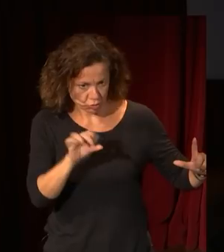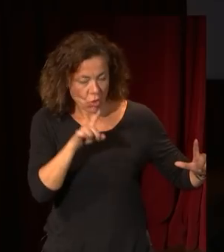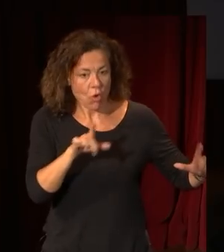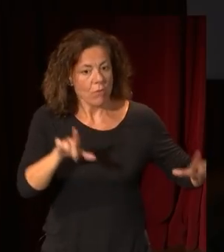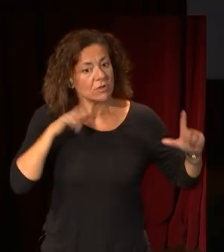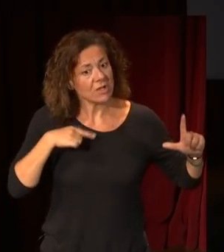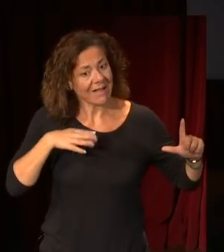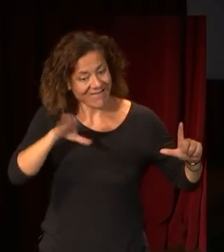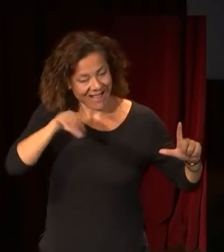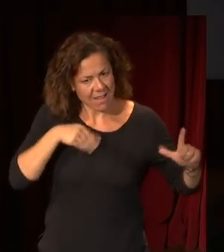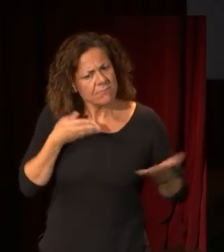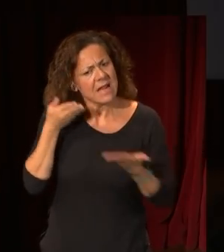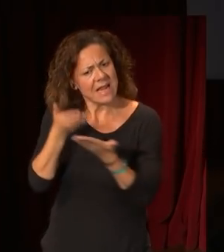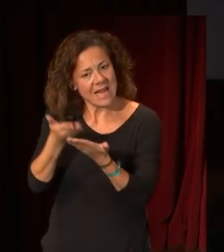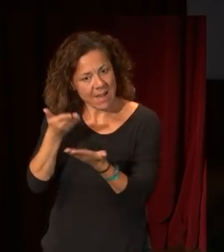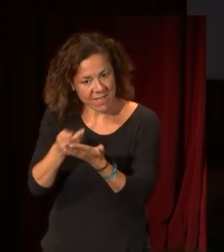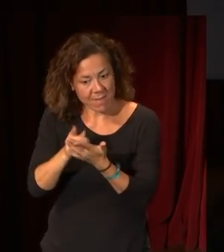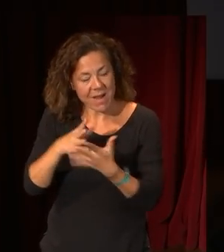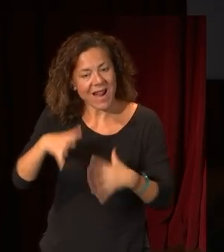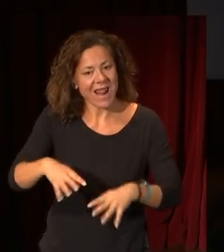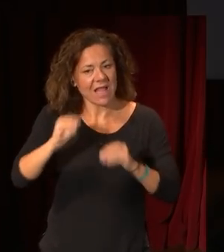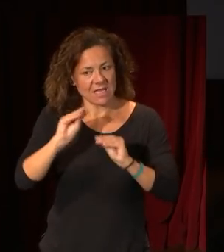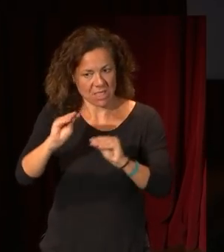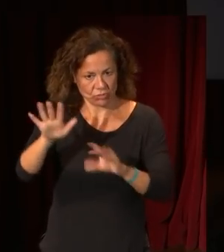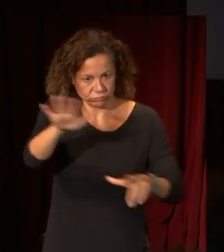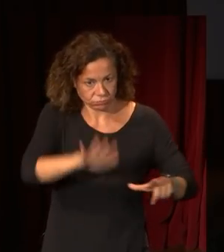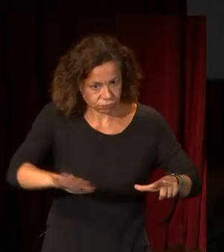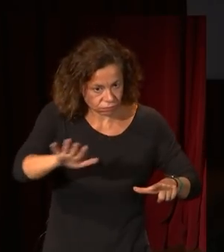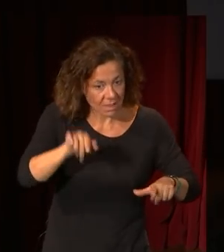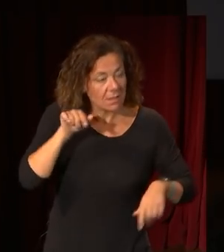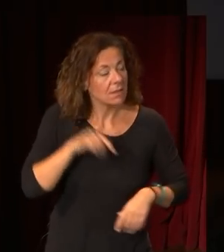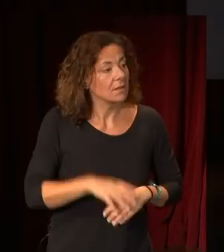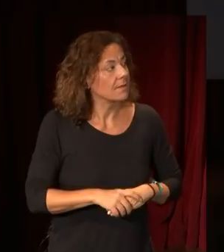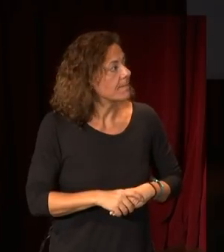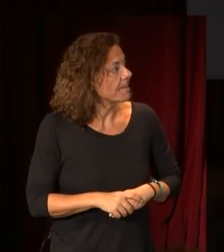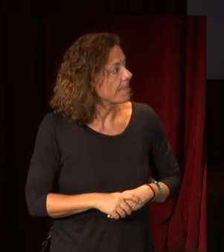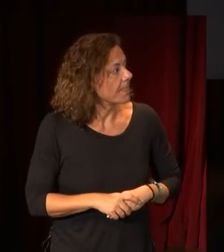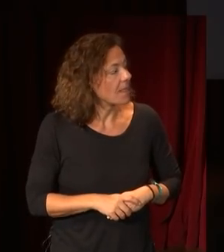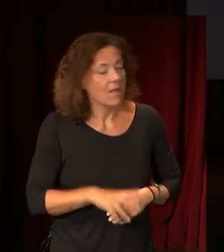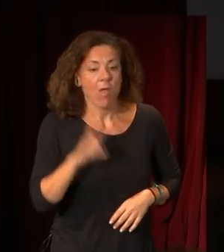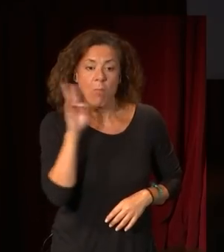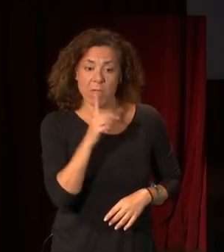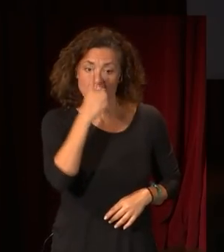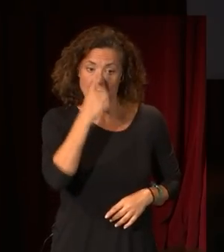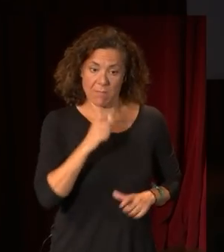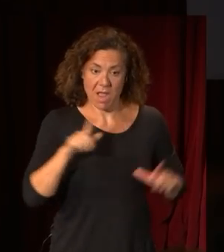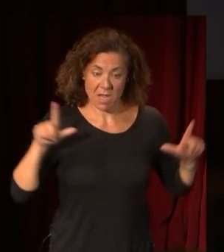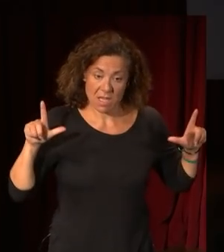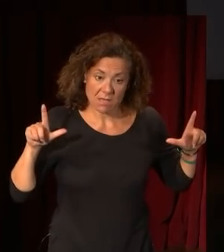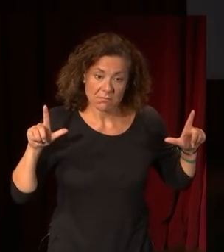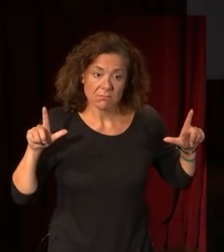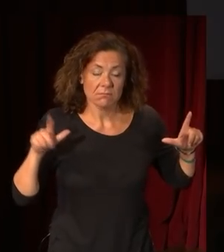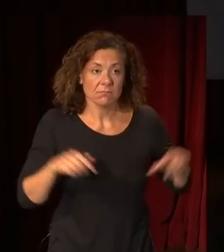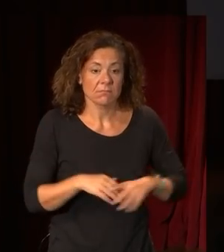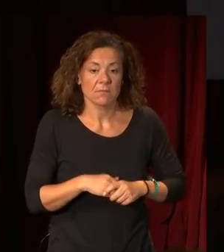encarga la obra para la iglesia principal de su jurisdicción y que nos ofrece una imagen como